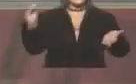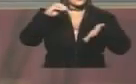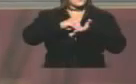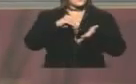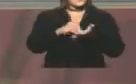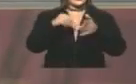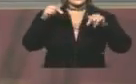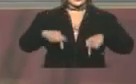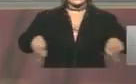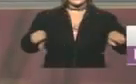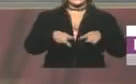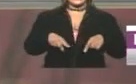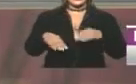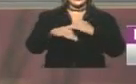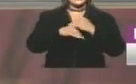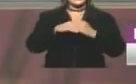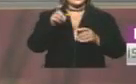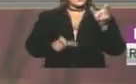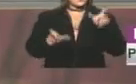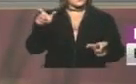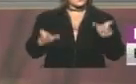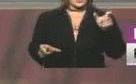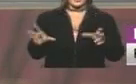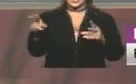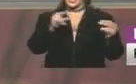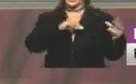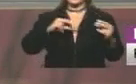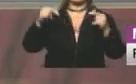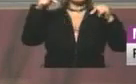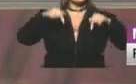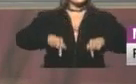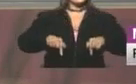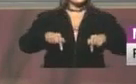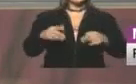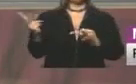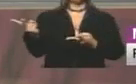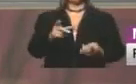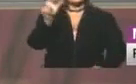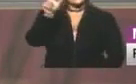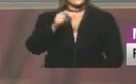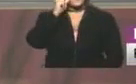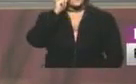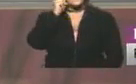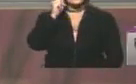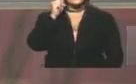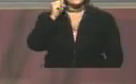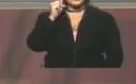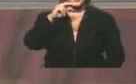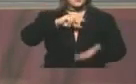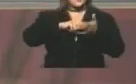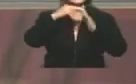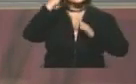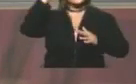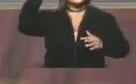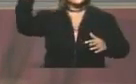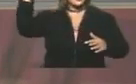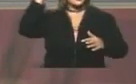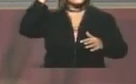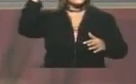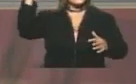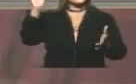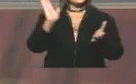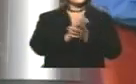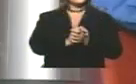Estamos de vuelta acá en tu programa Entre Iguales, conversando hoy con un personaje que se declara utópico y soñador, Oscar